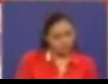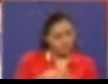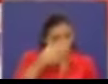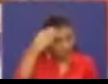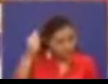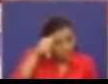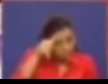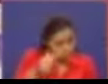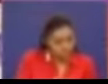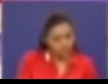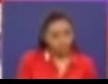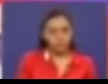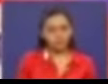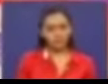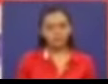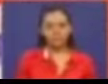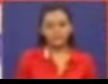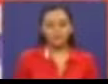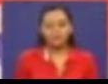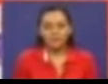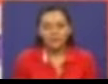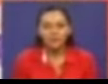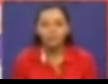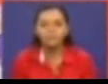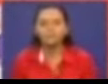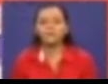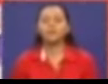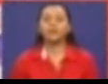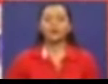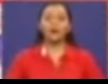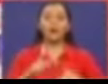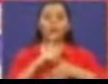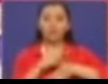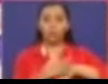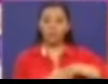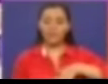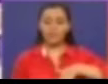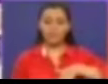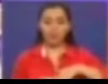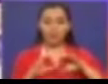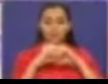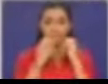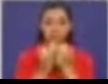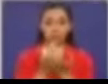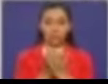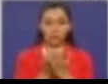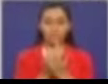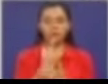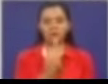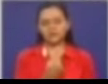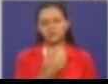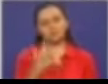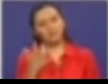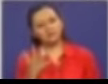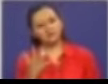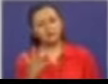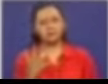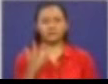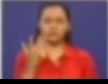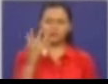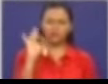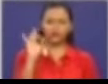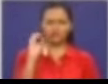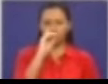en América Latina, de acuerdo a la CEPAL, de gasto corriente es 17.8%, casi